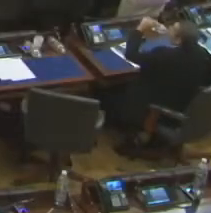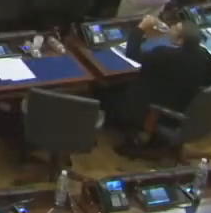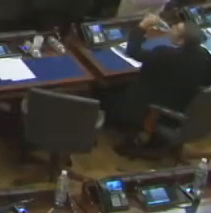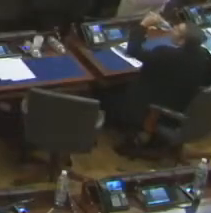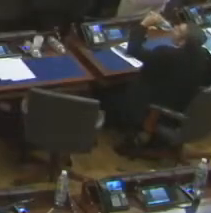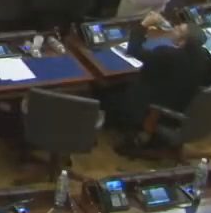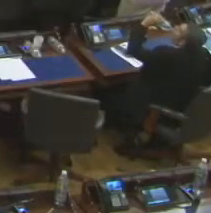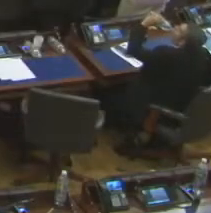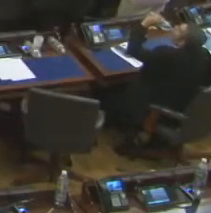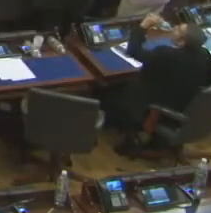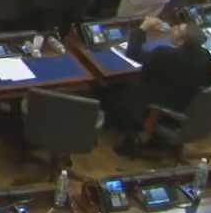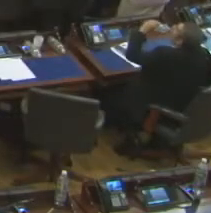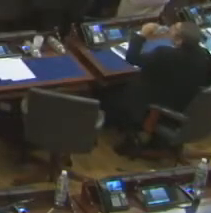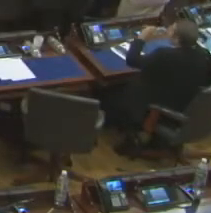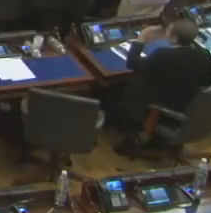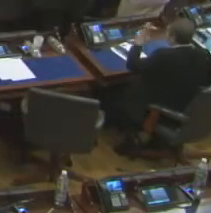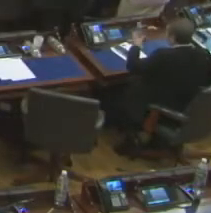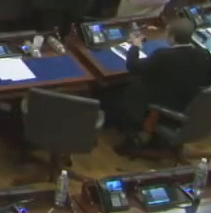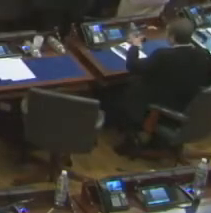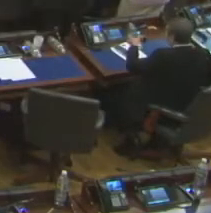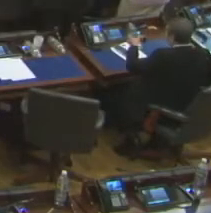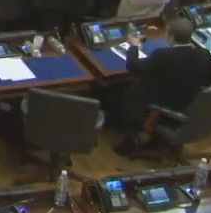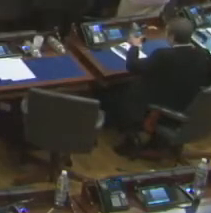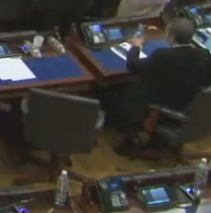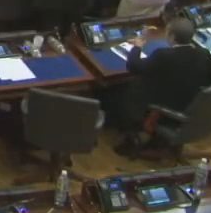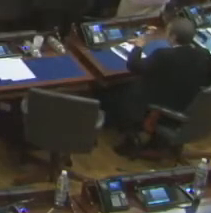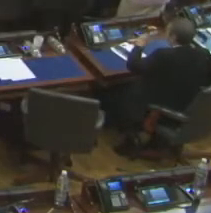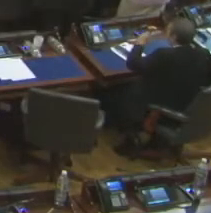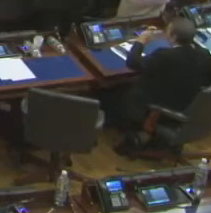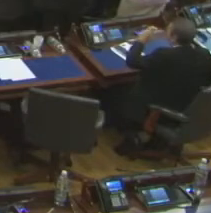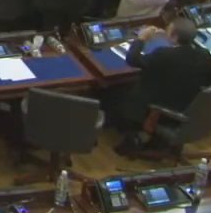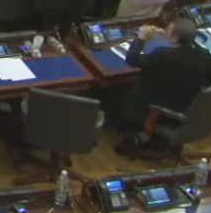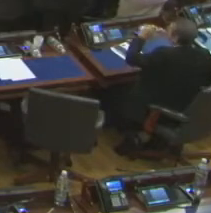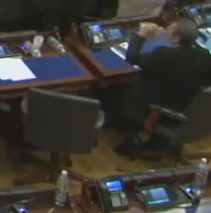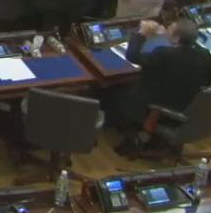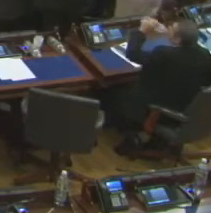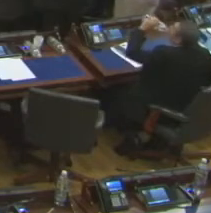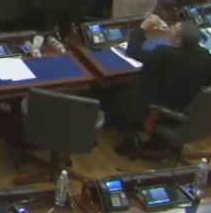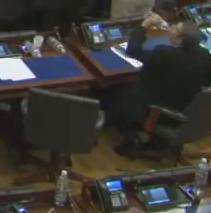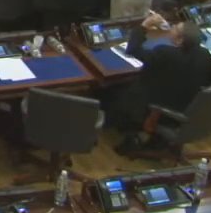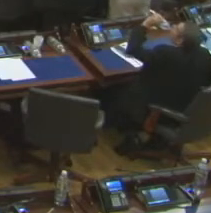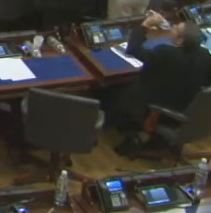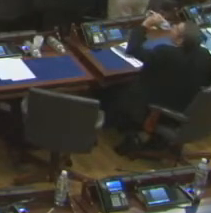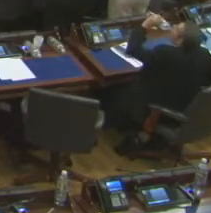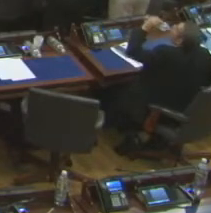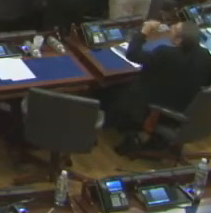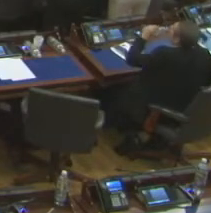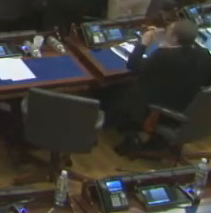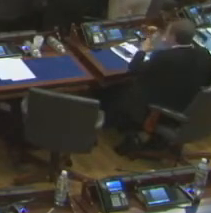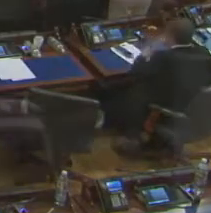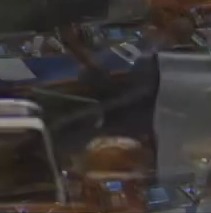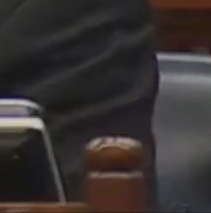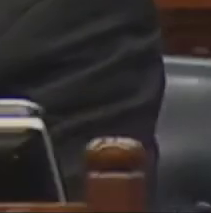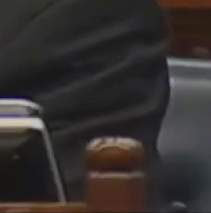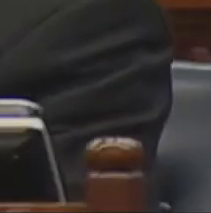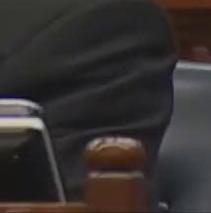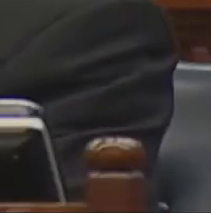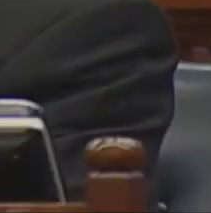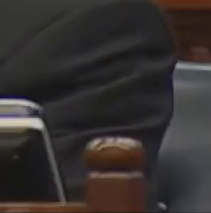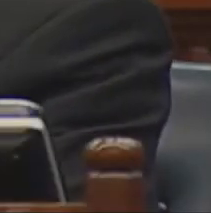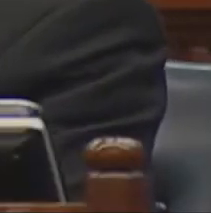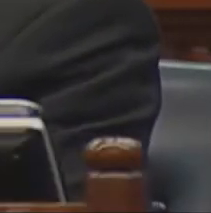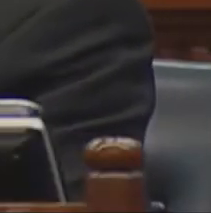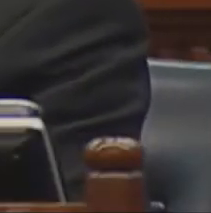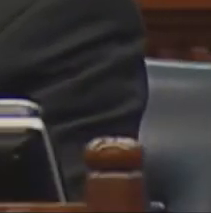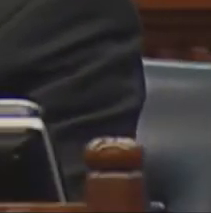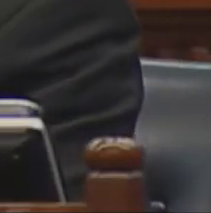Gracias, presidente. Quiero aclarar, presidente, que no voy a solicitar dispensa de